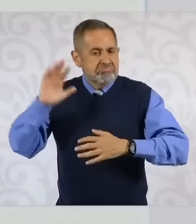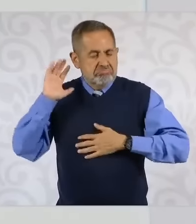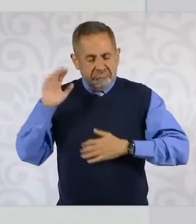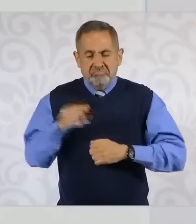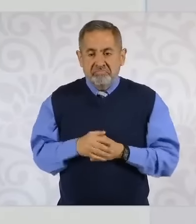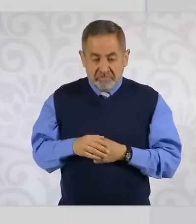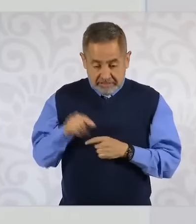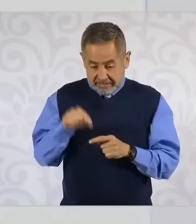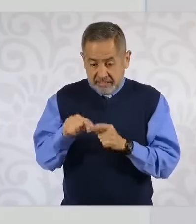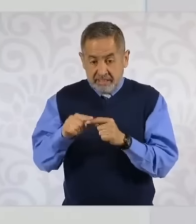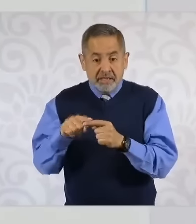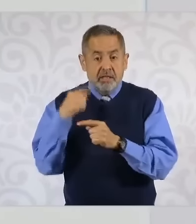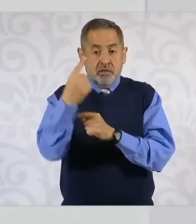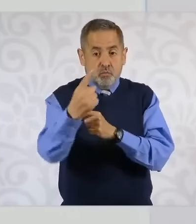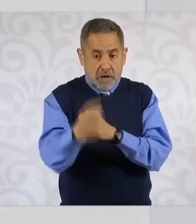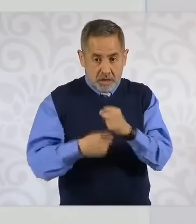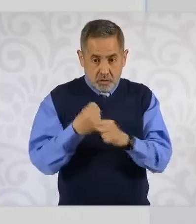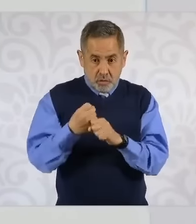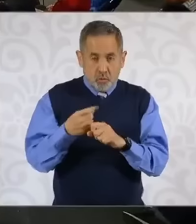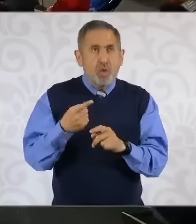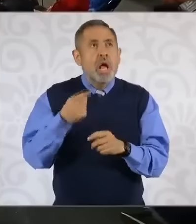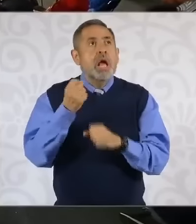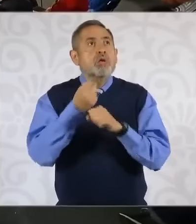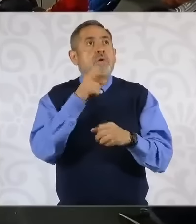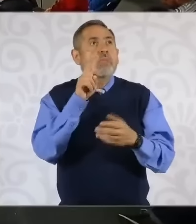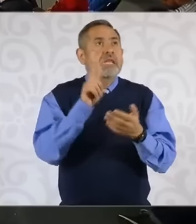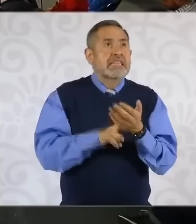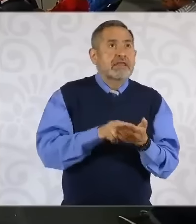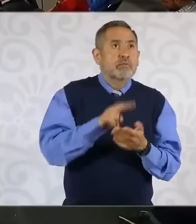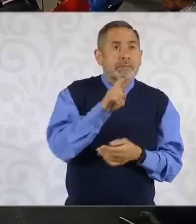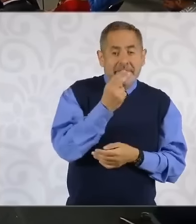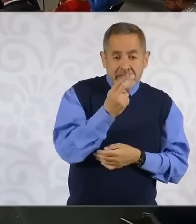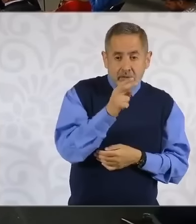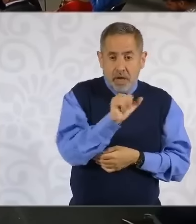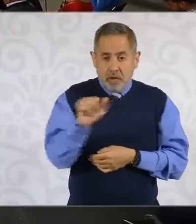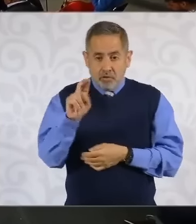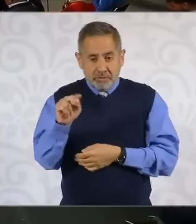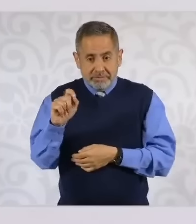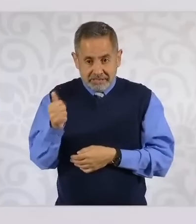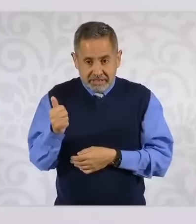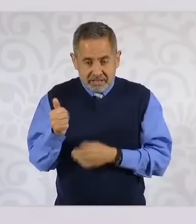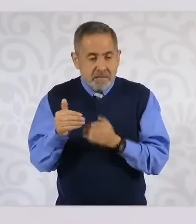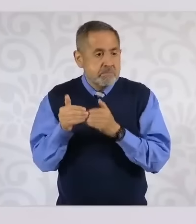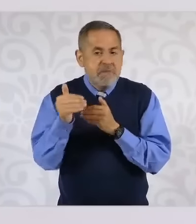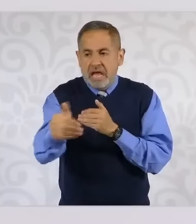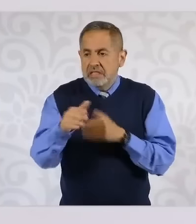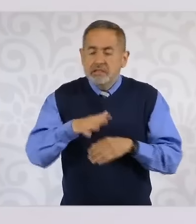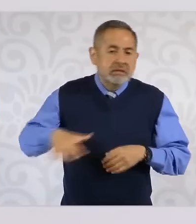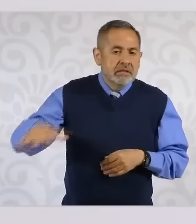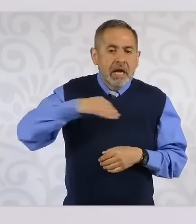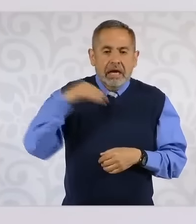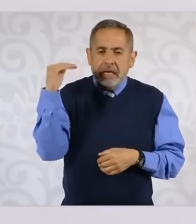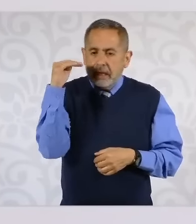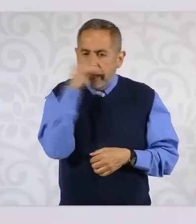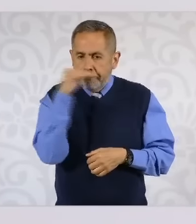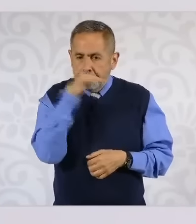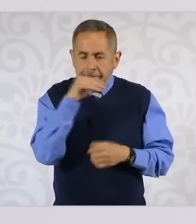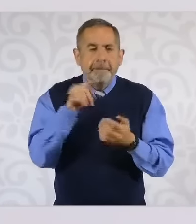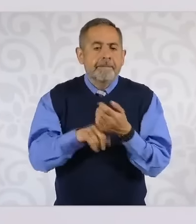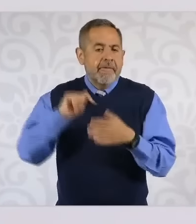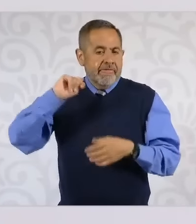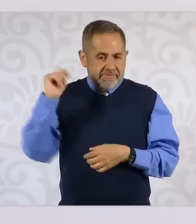siguiente ciclo escolar, el del 25-26, avancemos en la gratuidad también del